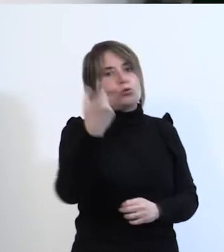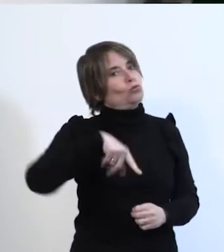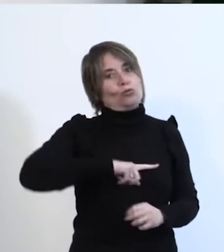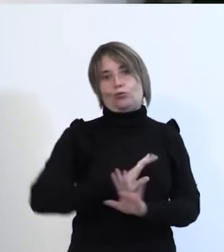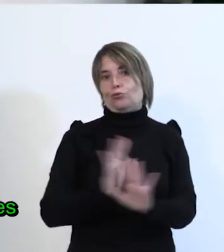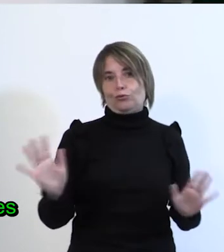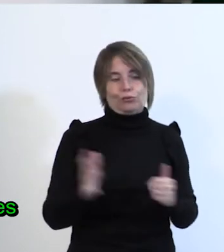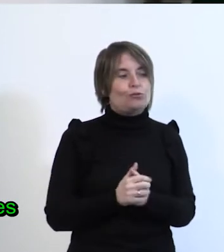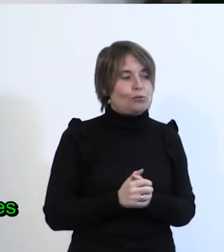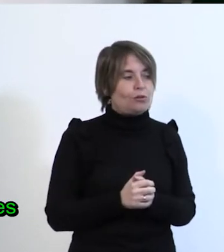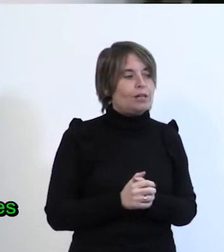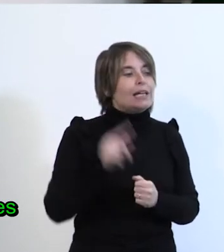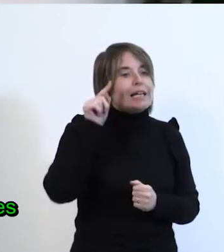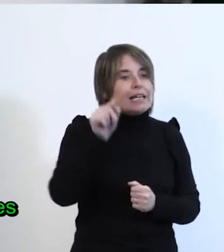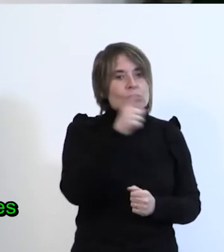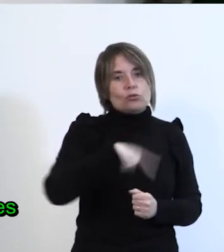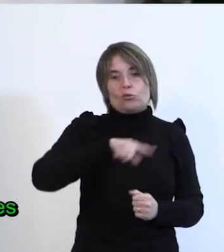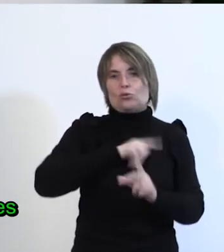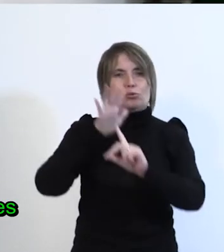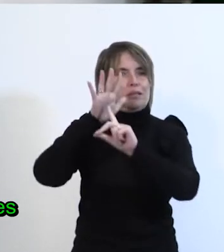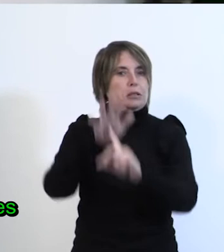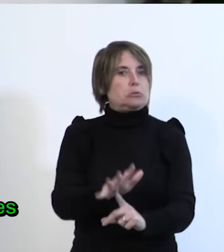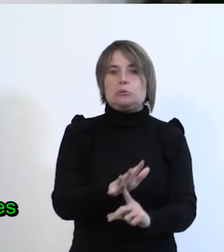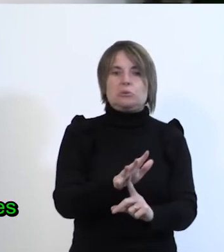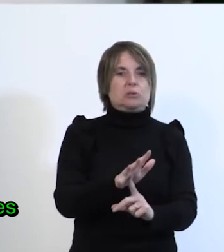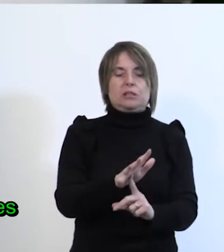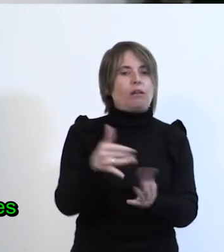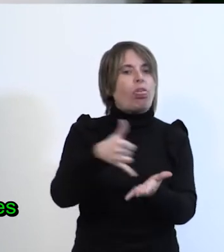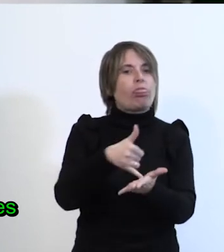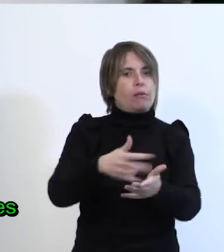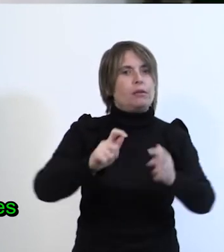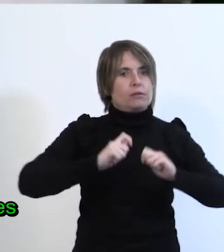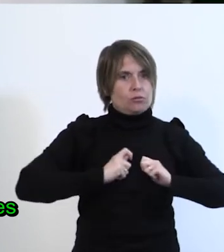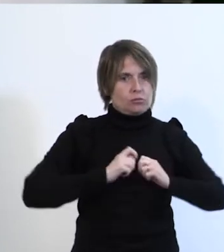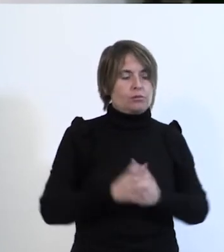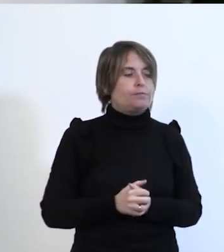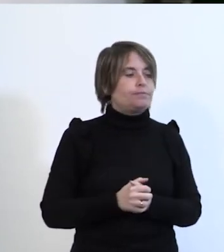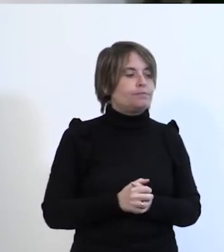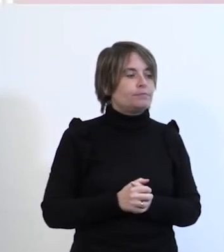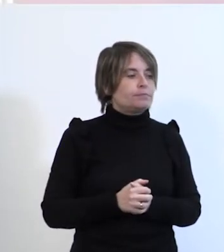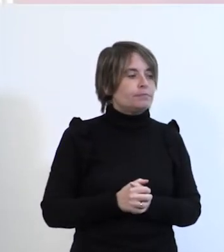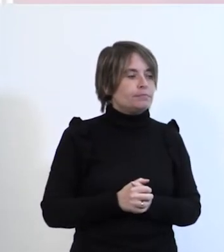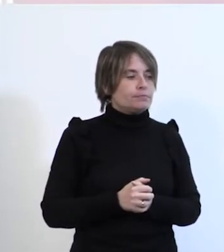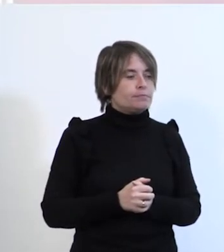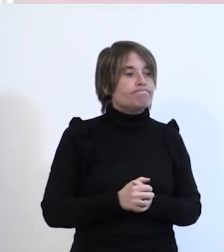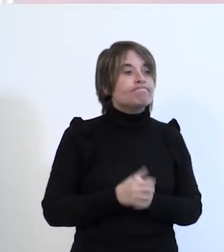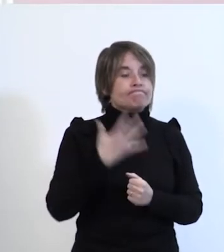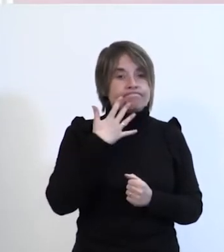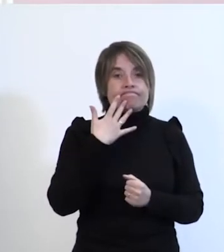otros. Y este tipo de posturas excluyentes nos debilita mucho. De hecho,